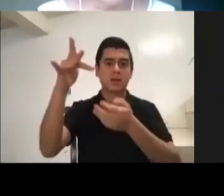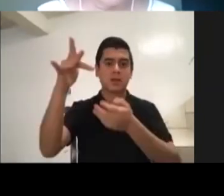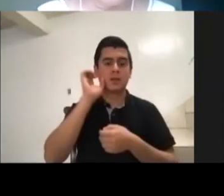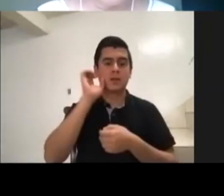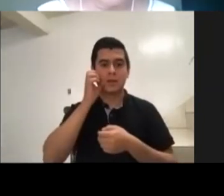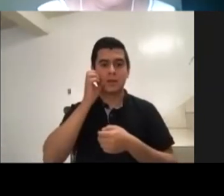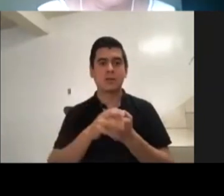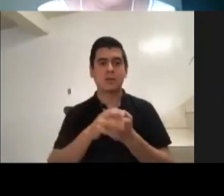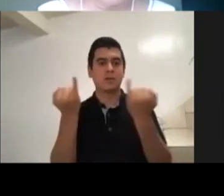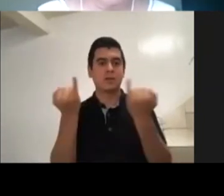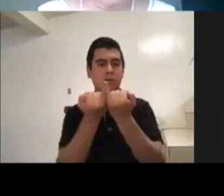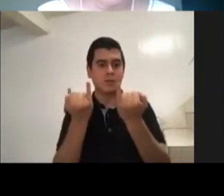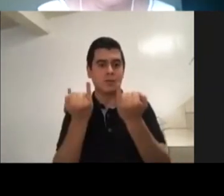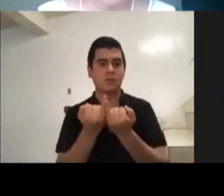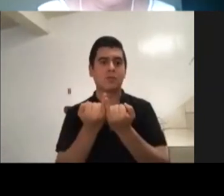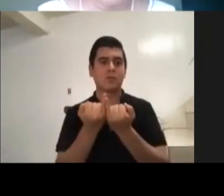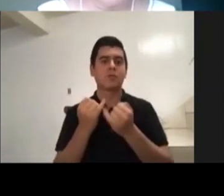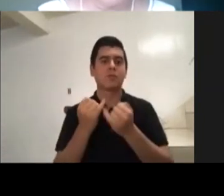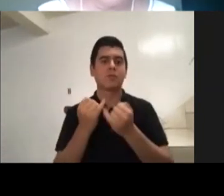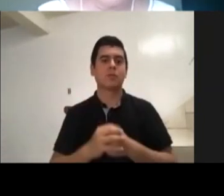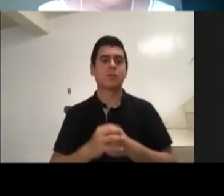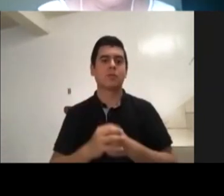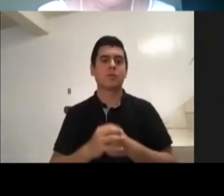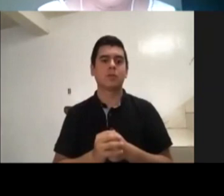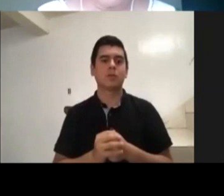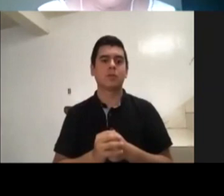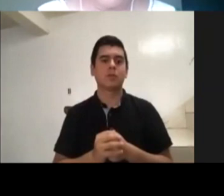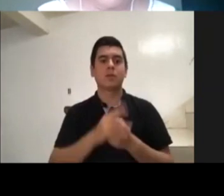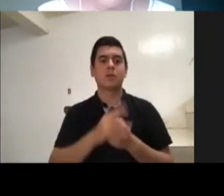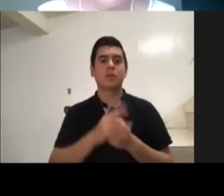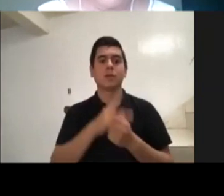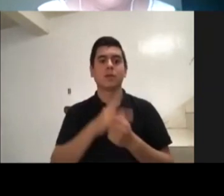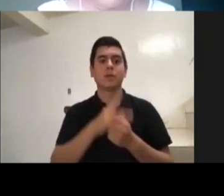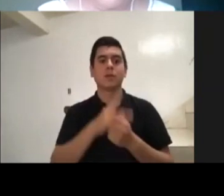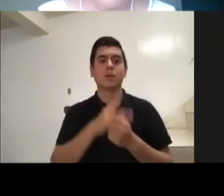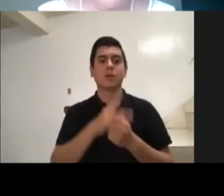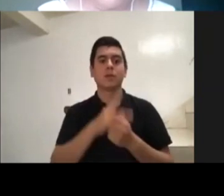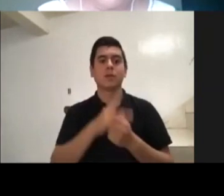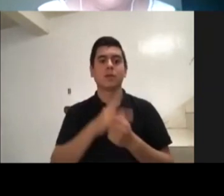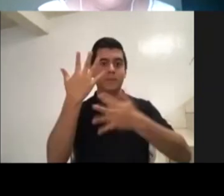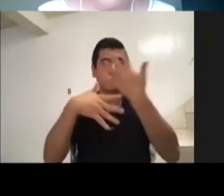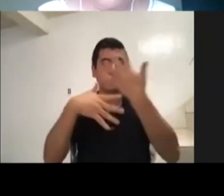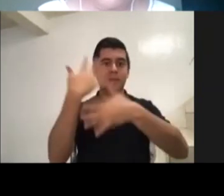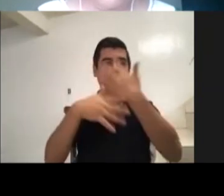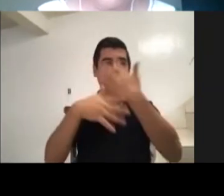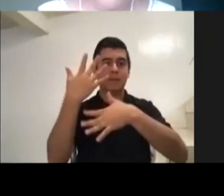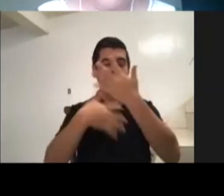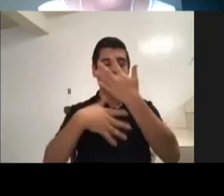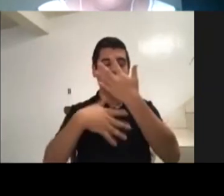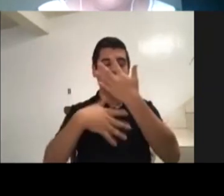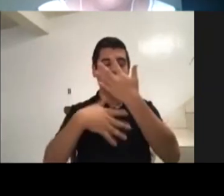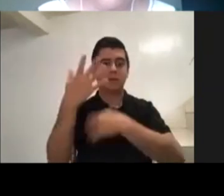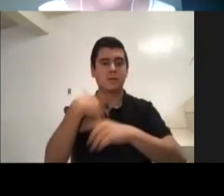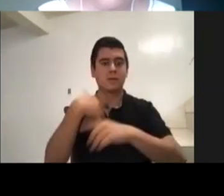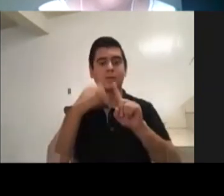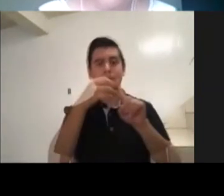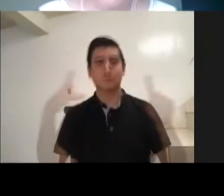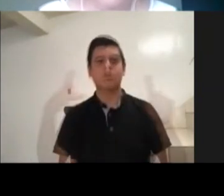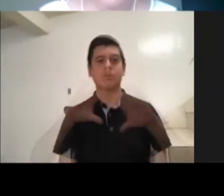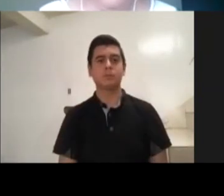y a Nancy que van a estar haciendo la interpretación de lengua de señas durante este conversatorio. Adriana, por favor, muchas